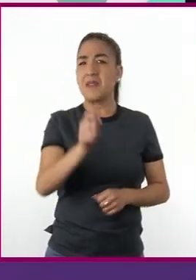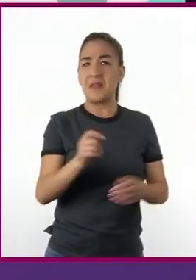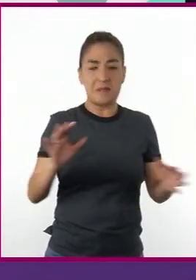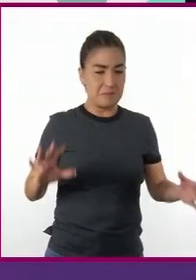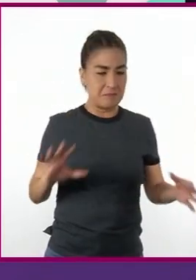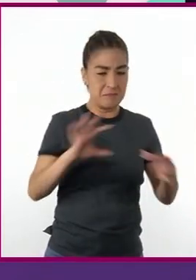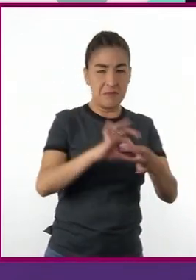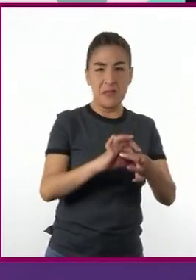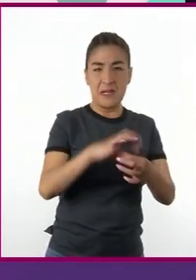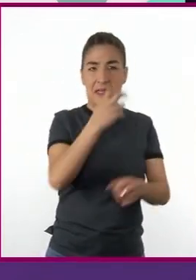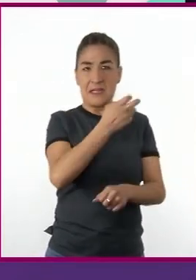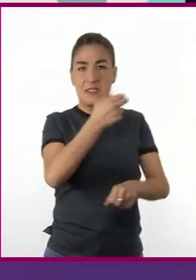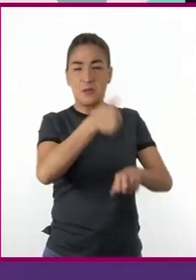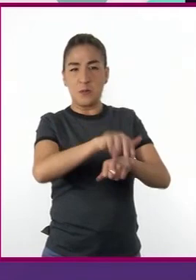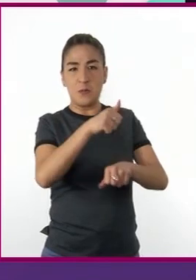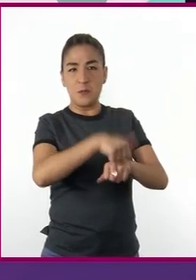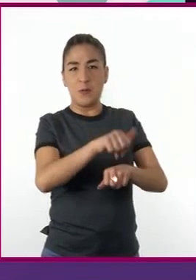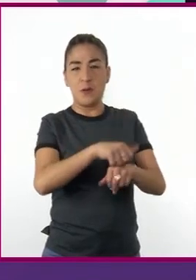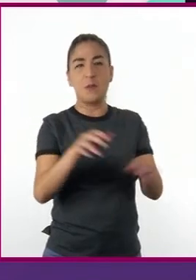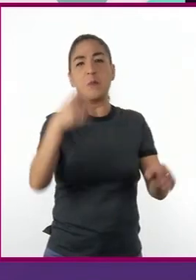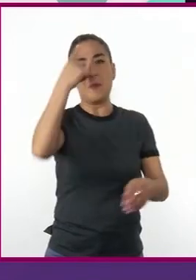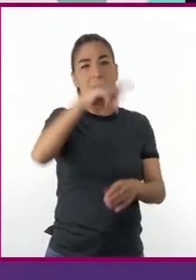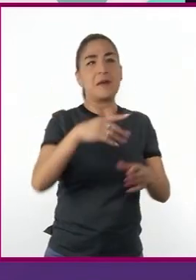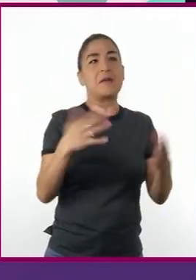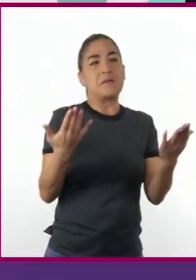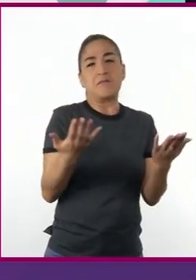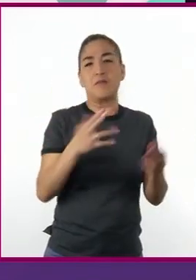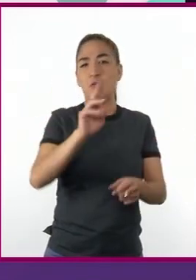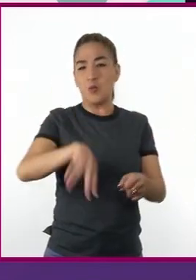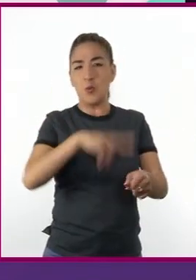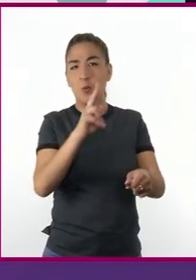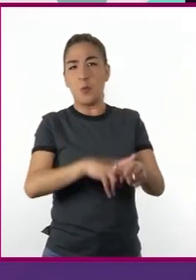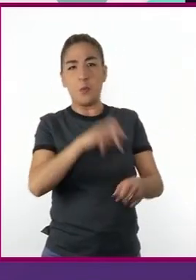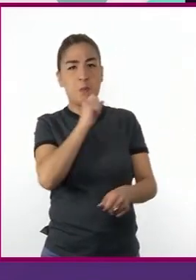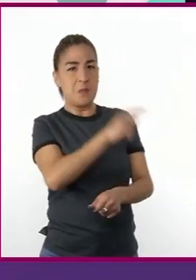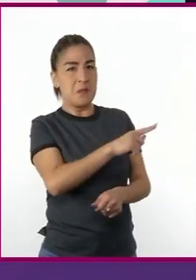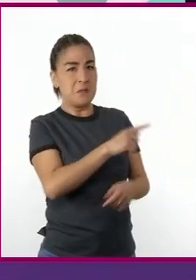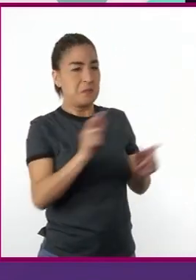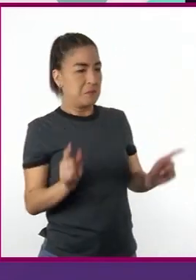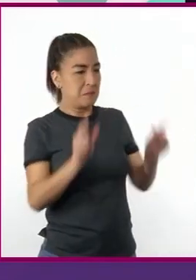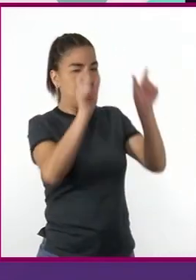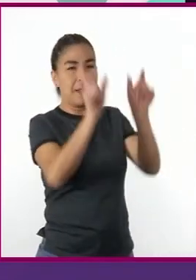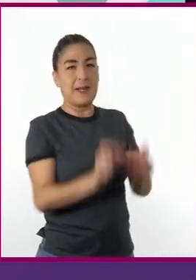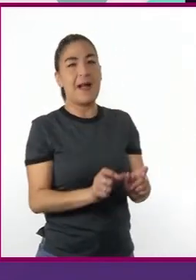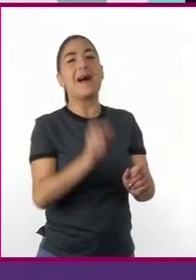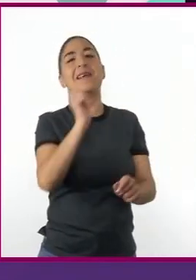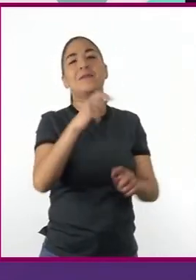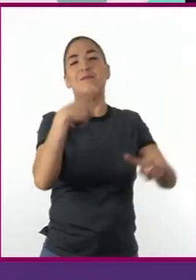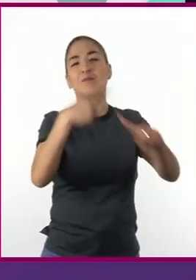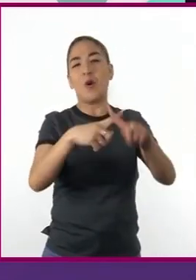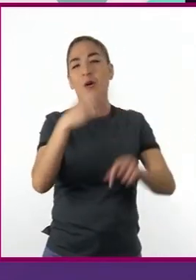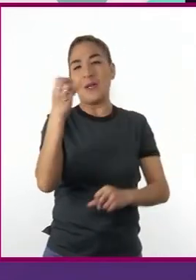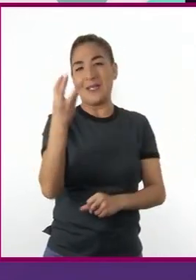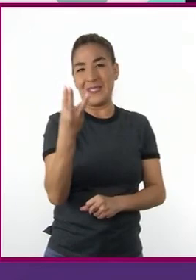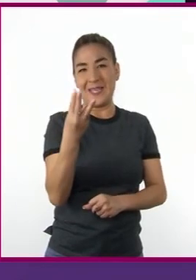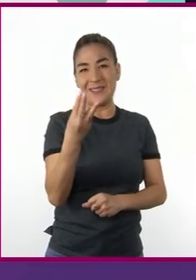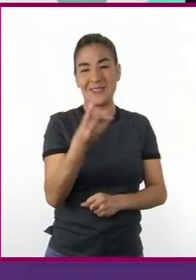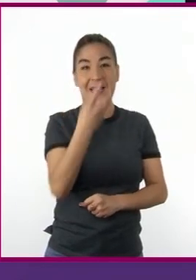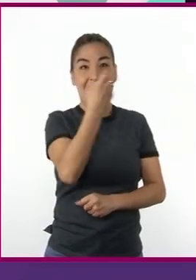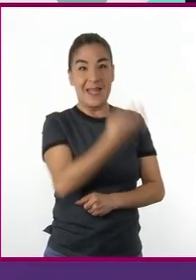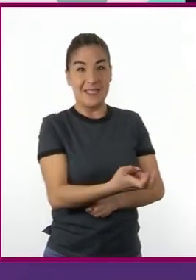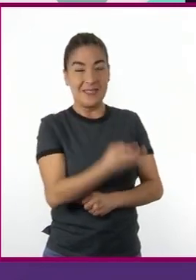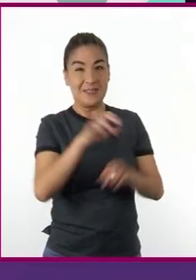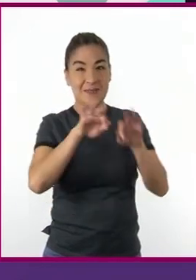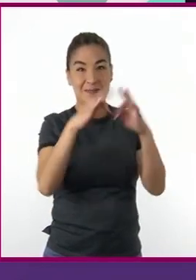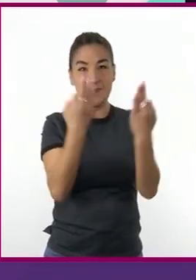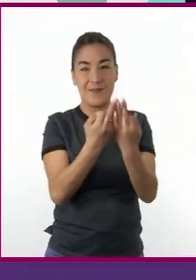tienen estos números que los hace comunes? ¡Claro! Todos son múltiplos de 3. De esta forma,